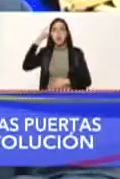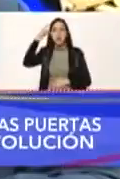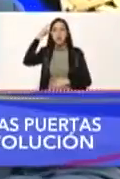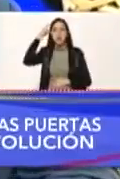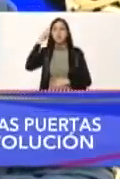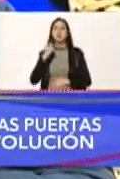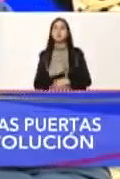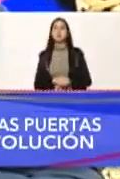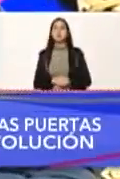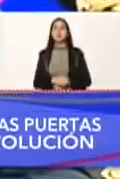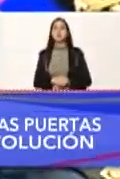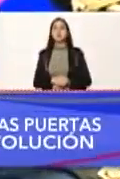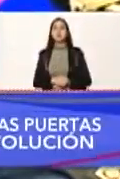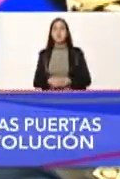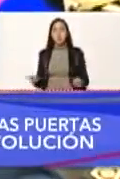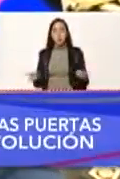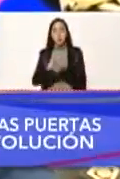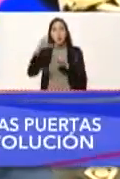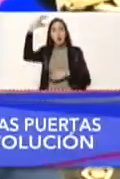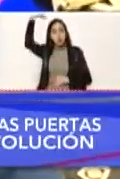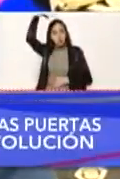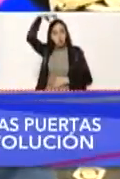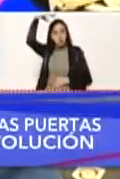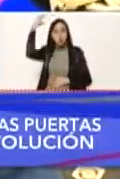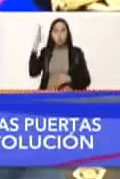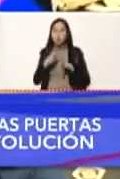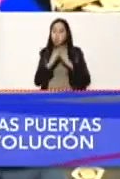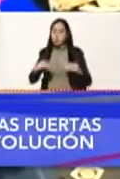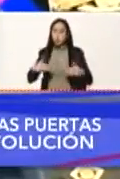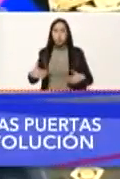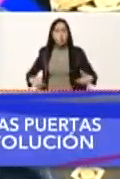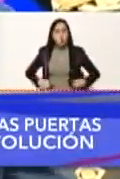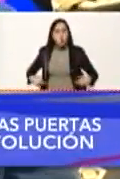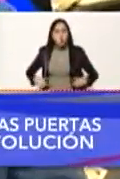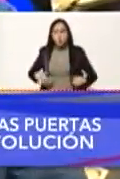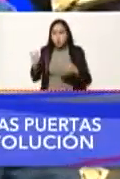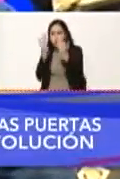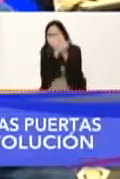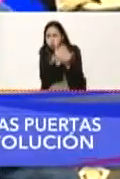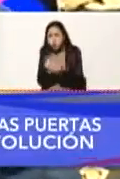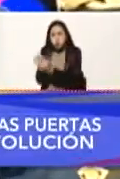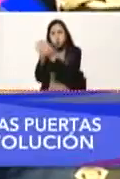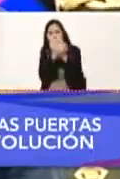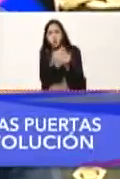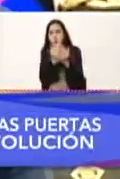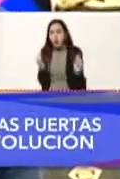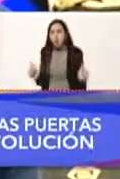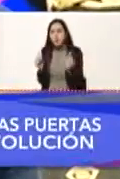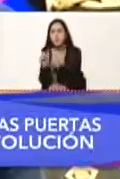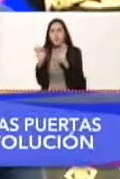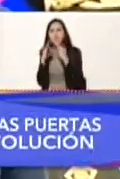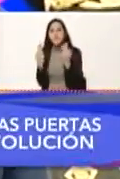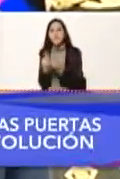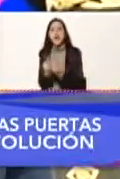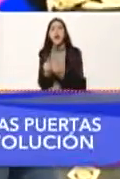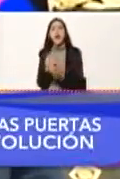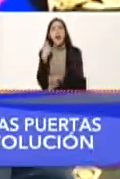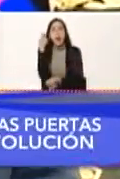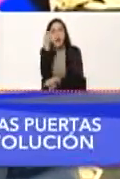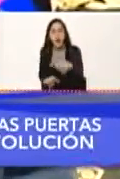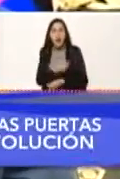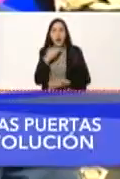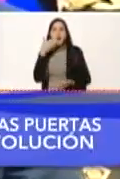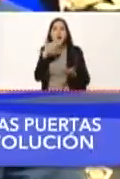como el día que coronaron todo su esfuerzo, todo su estudio, junto a su familia, gracias a la